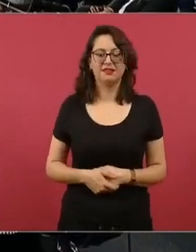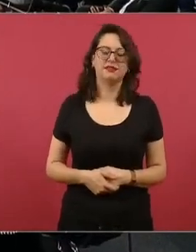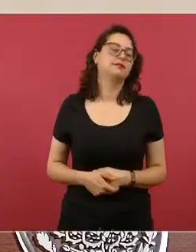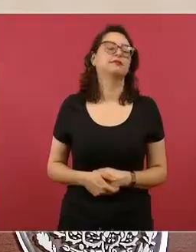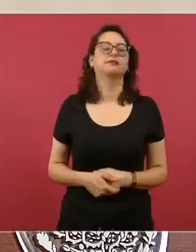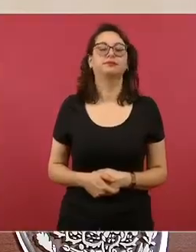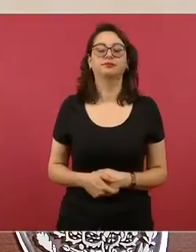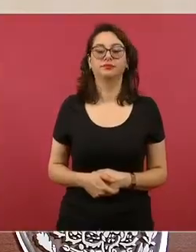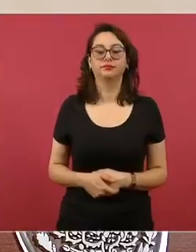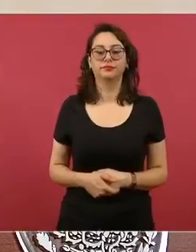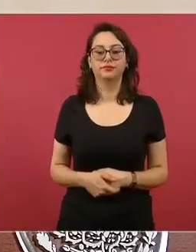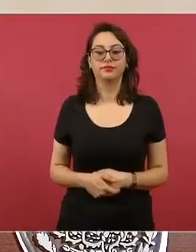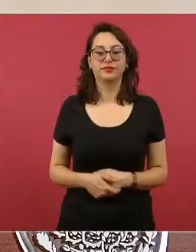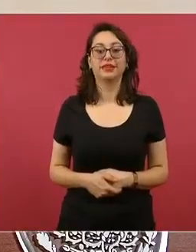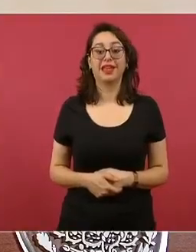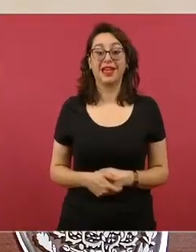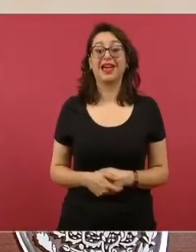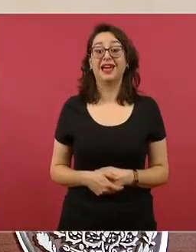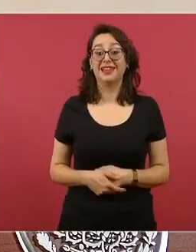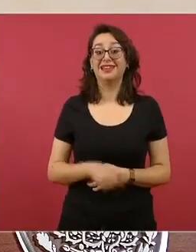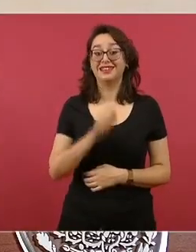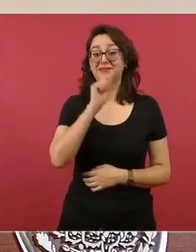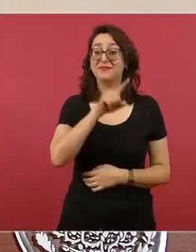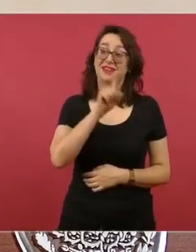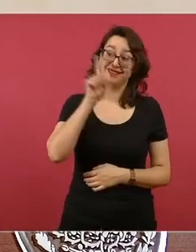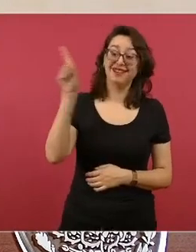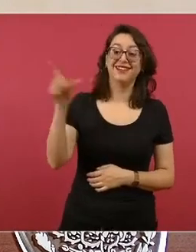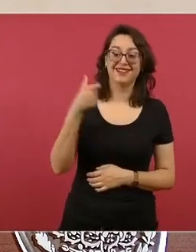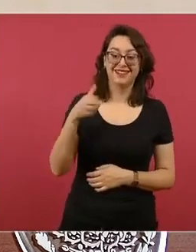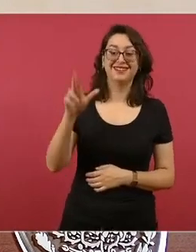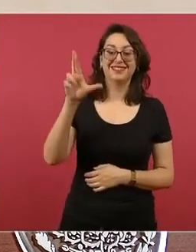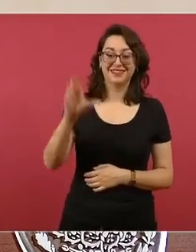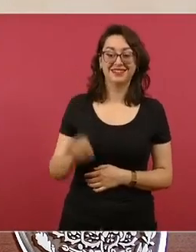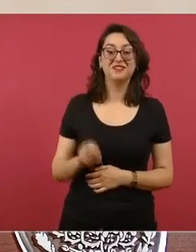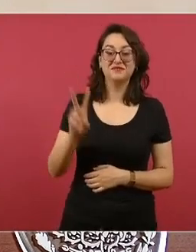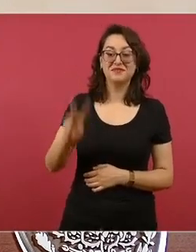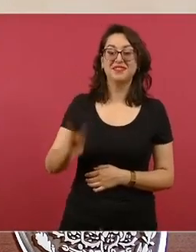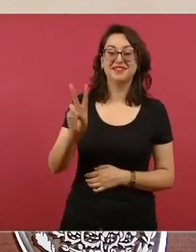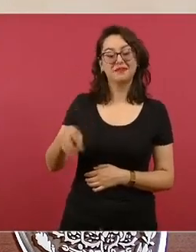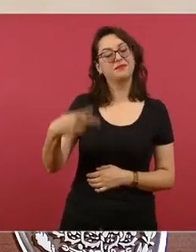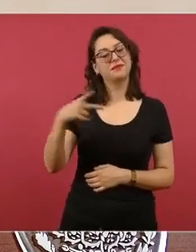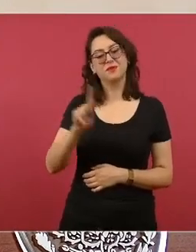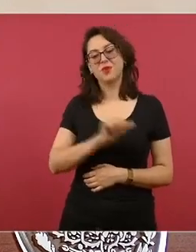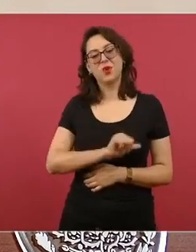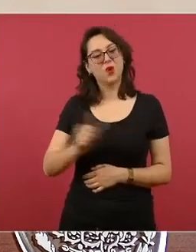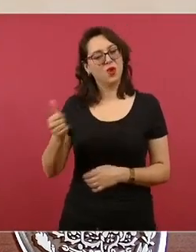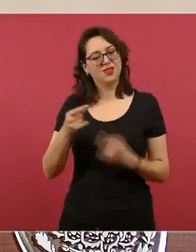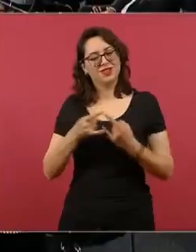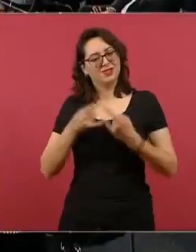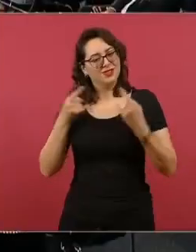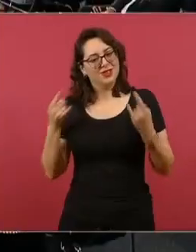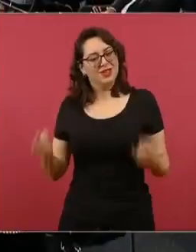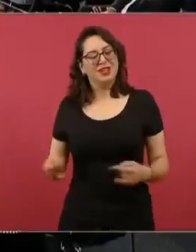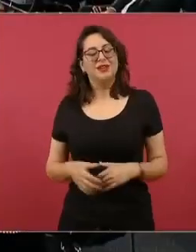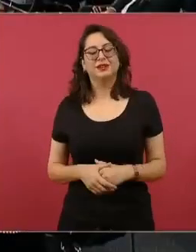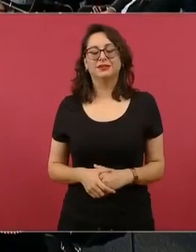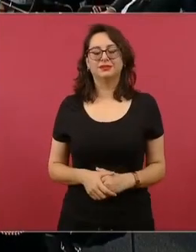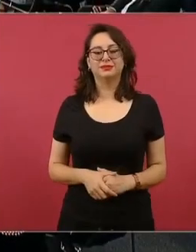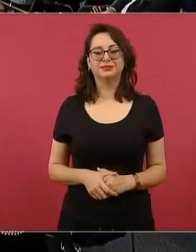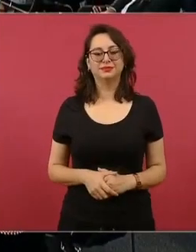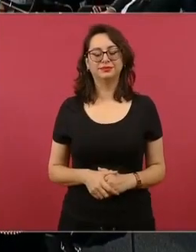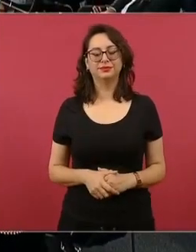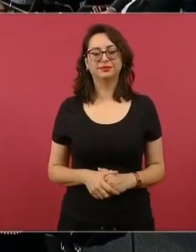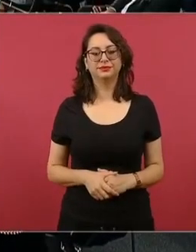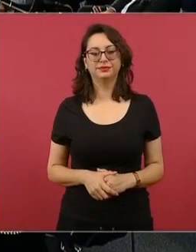Quintana Roo, pero ese es otro asunto. Pero de Punta Allen,